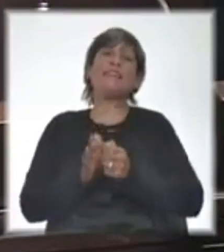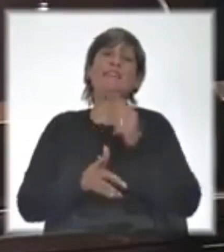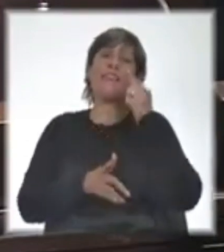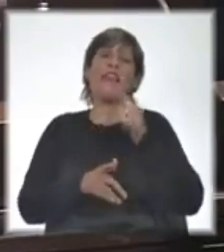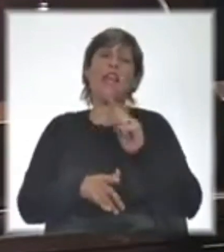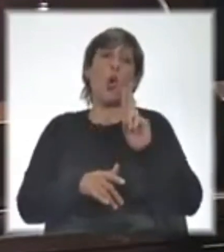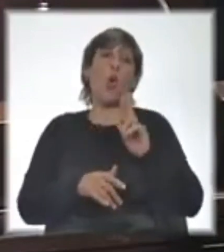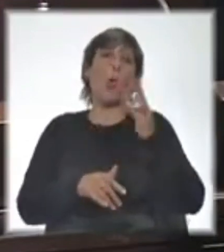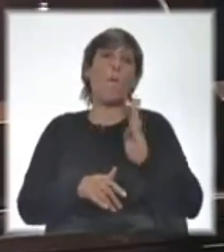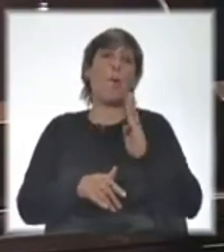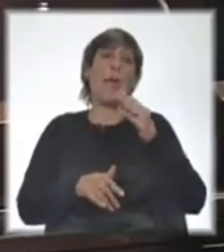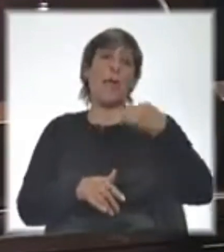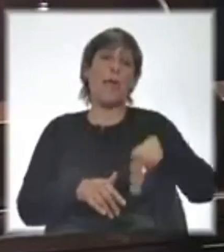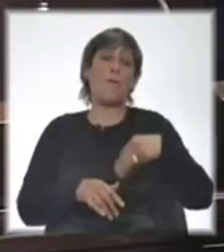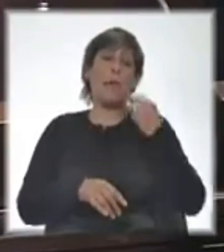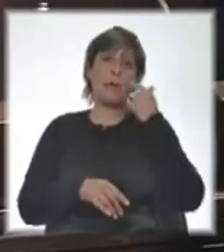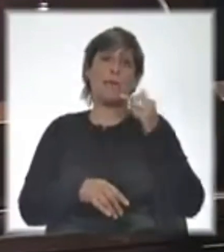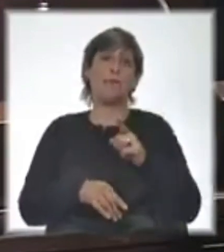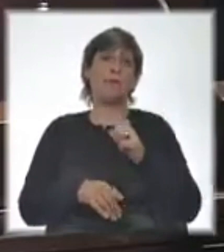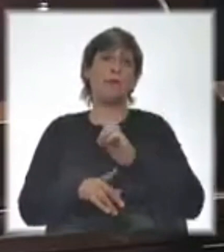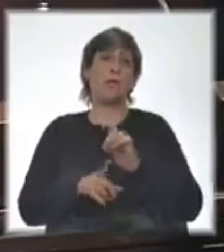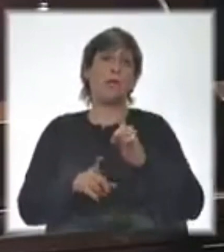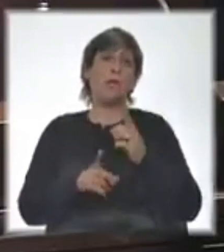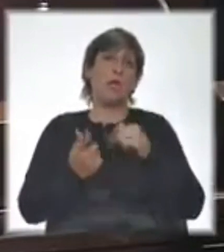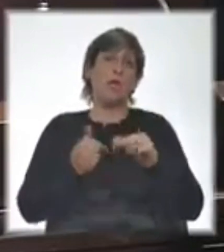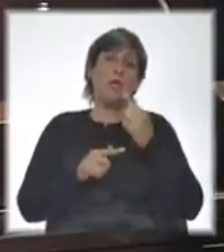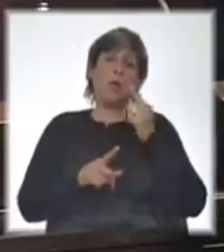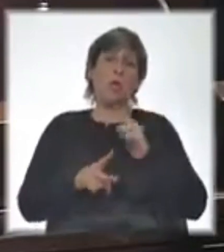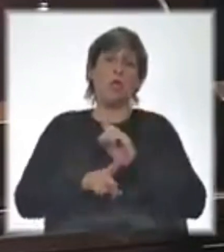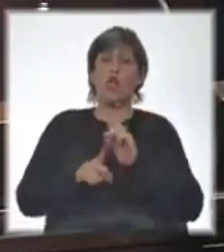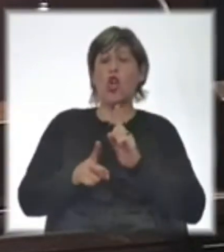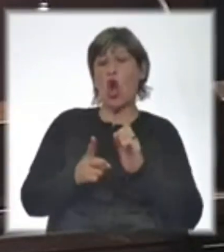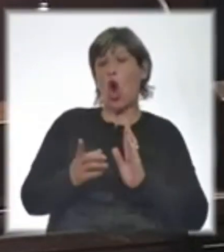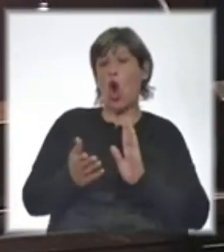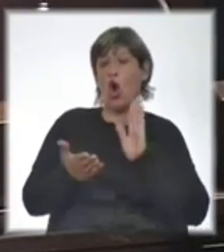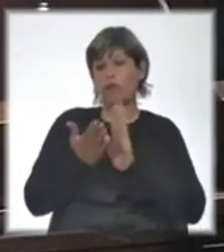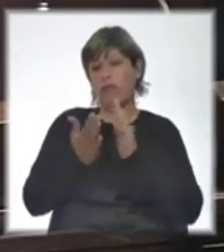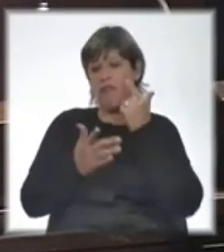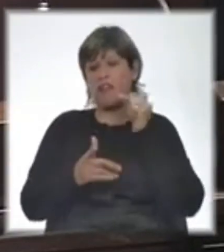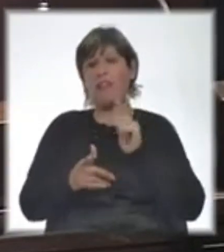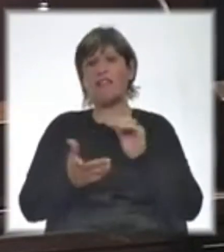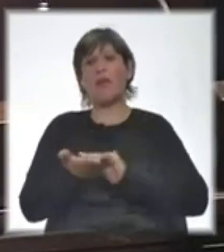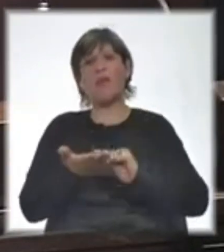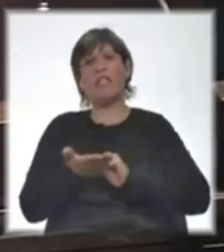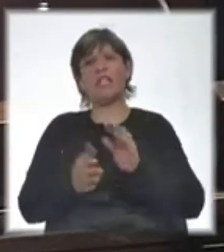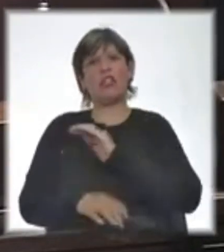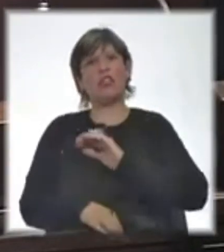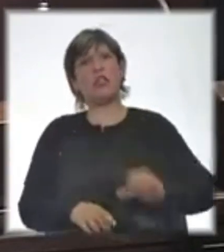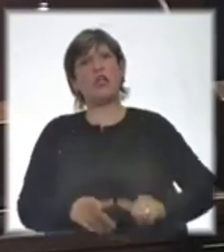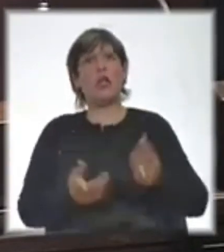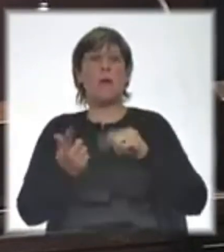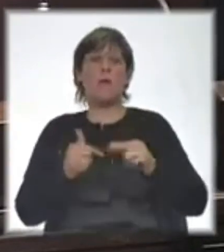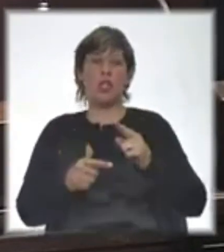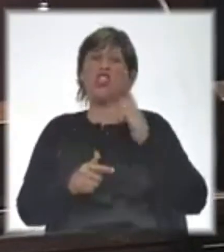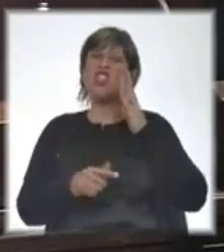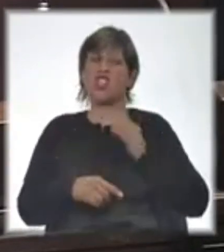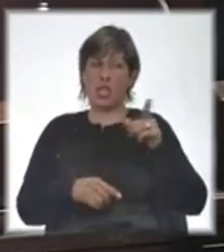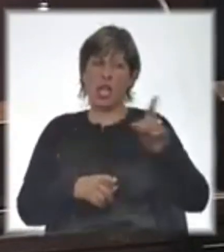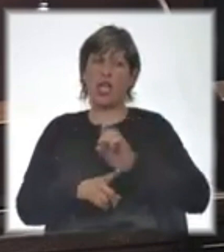discutible porque se podría trabajar para UPM no frente a la administración pública, pero me consta que el diputado Posadas no lo